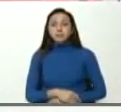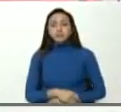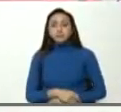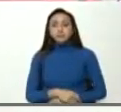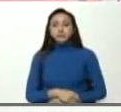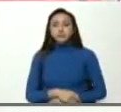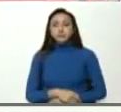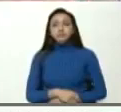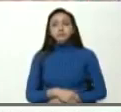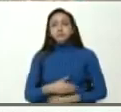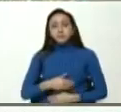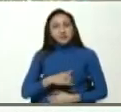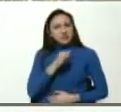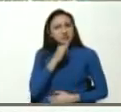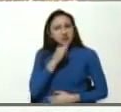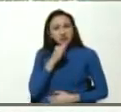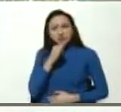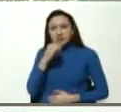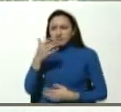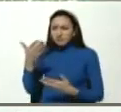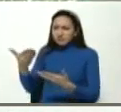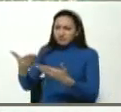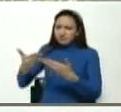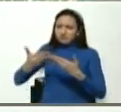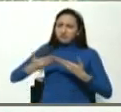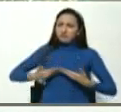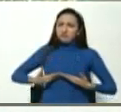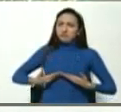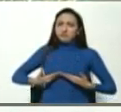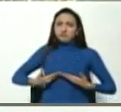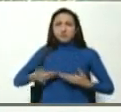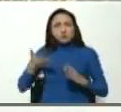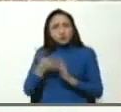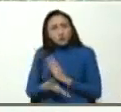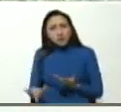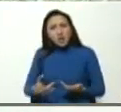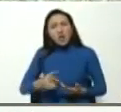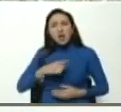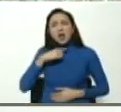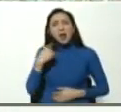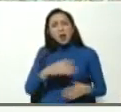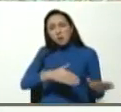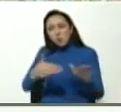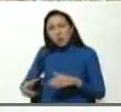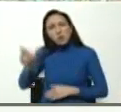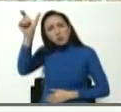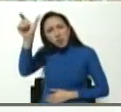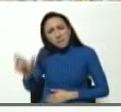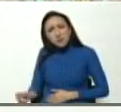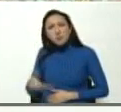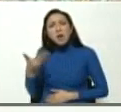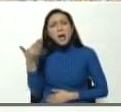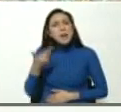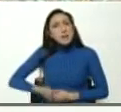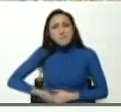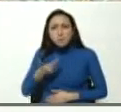recibir la noticia de la pérdida de un ser querido